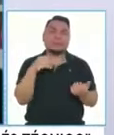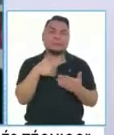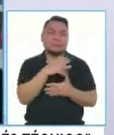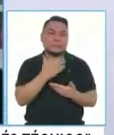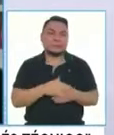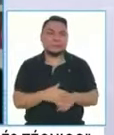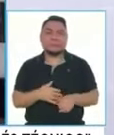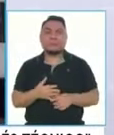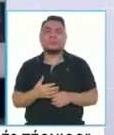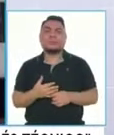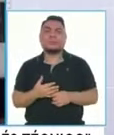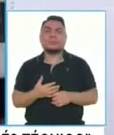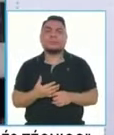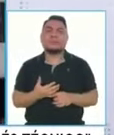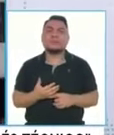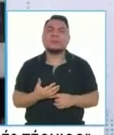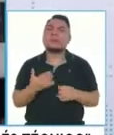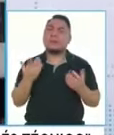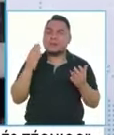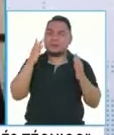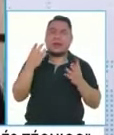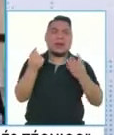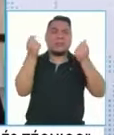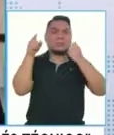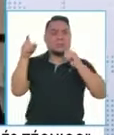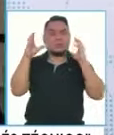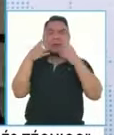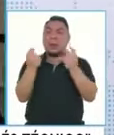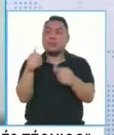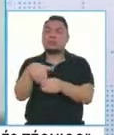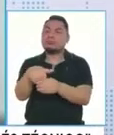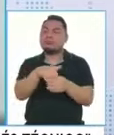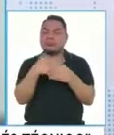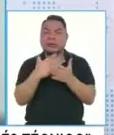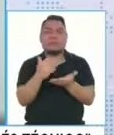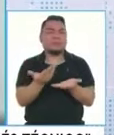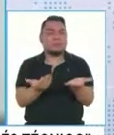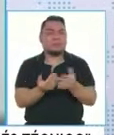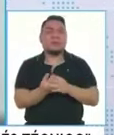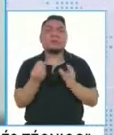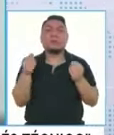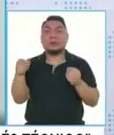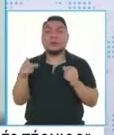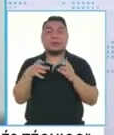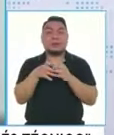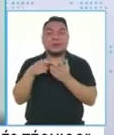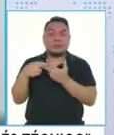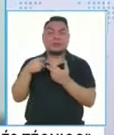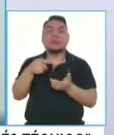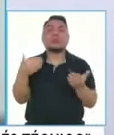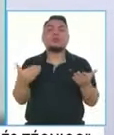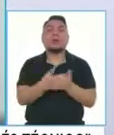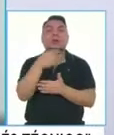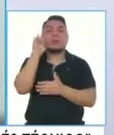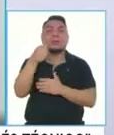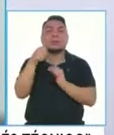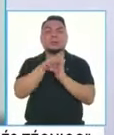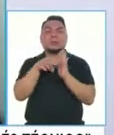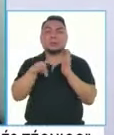que llama la atención es la rapidez, ¿no? Porque al final, para elegir a un magistrado pues idóneo,